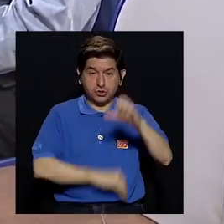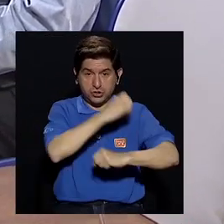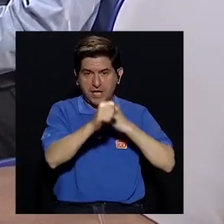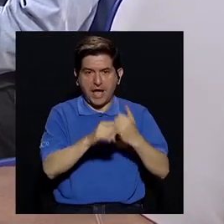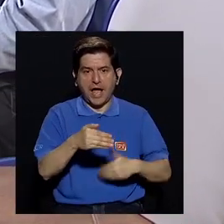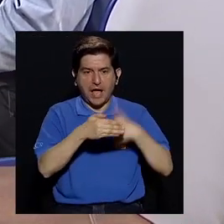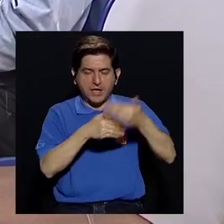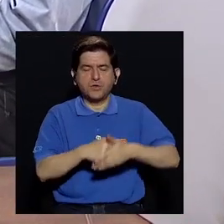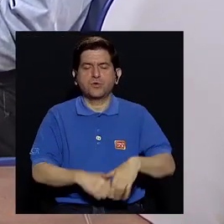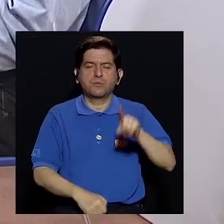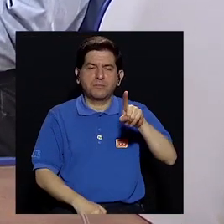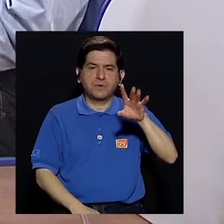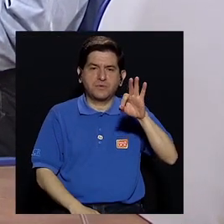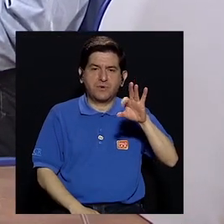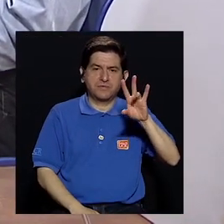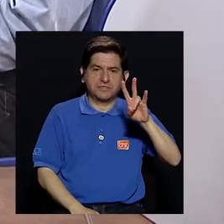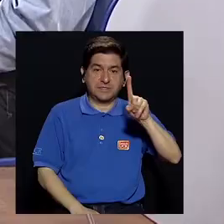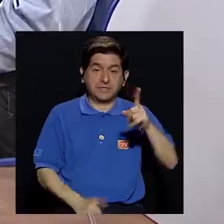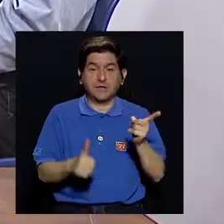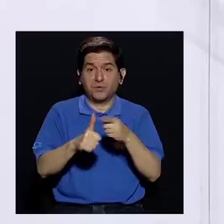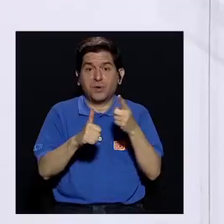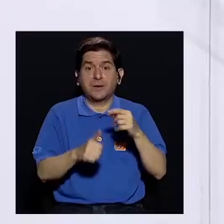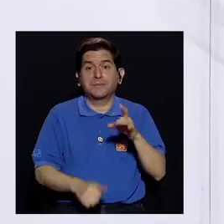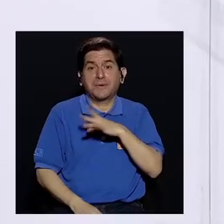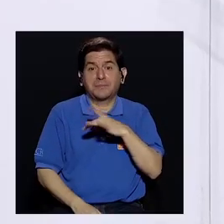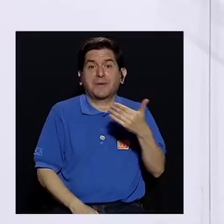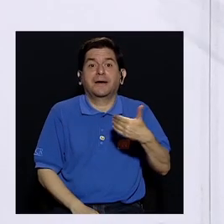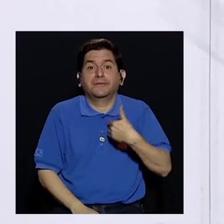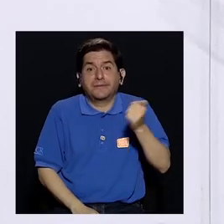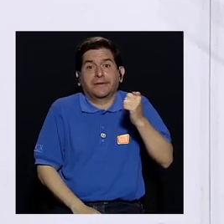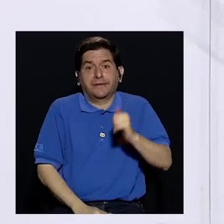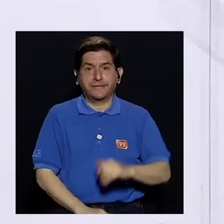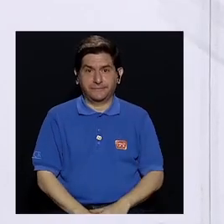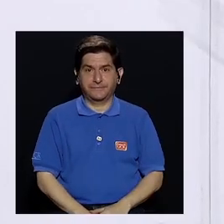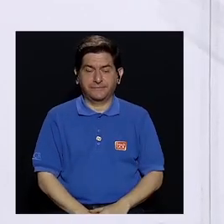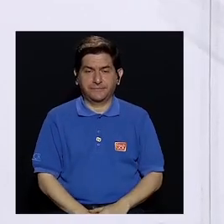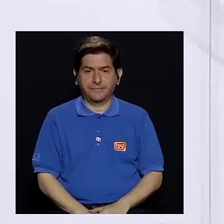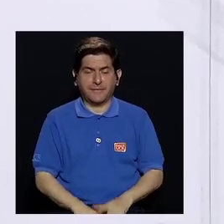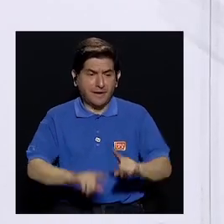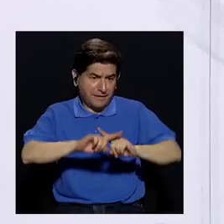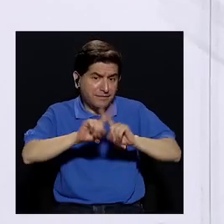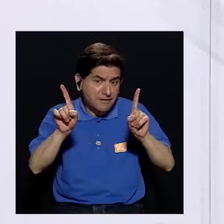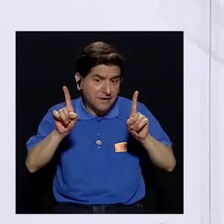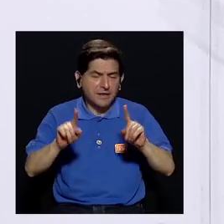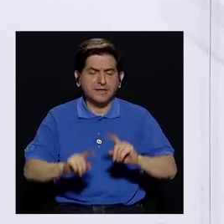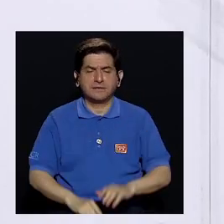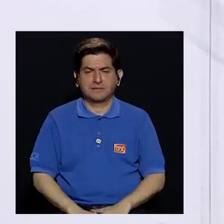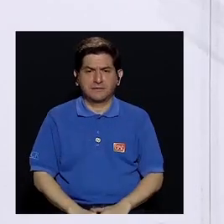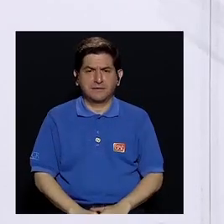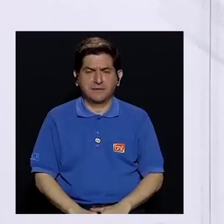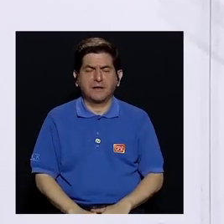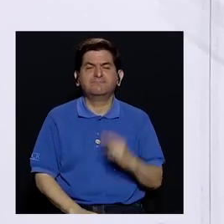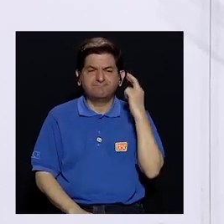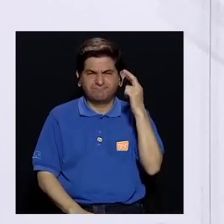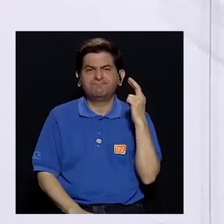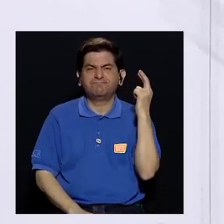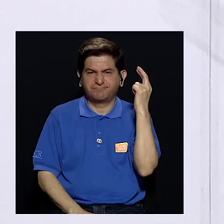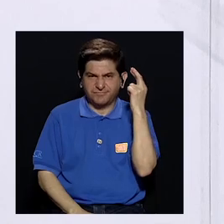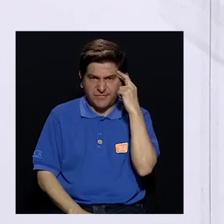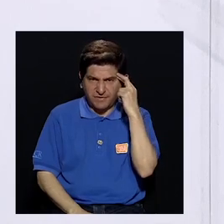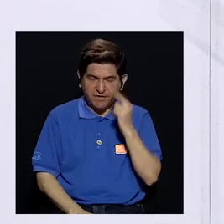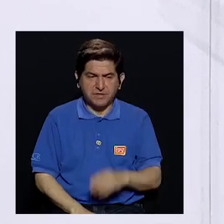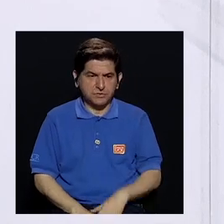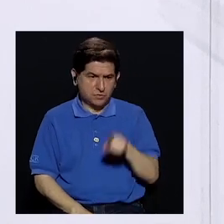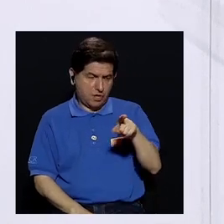después en el año mil 971 fue el primero en chile por ejemplo así que era diferente pero de todas maneras bueno por eso